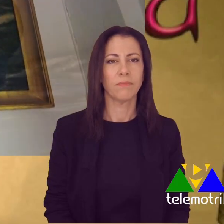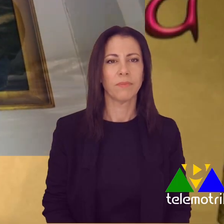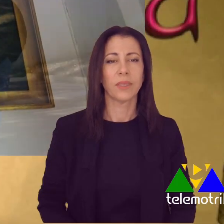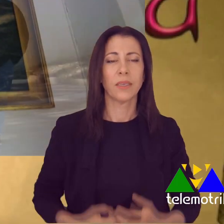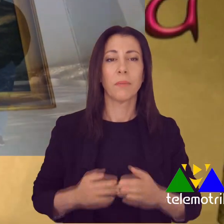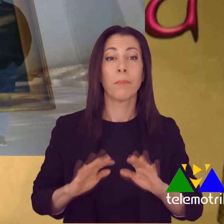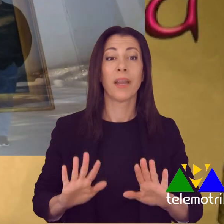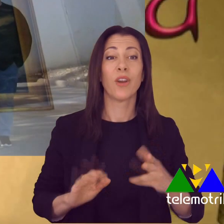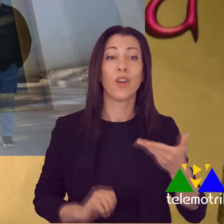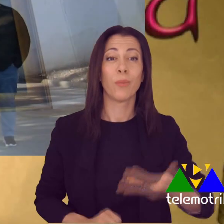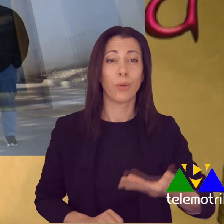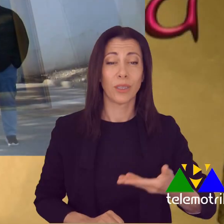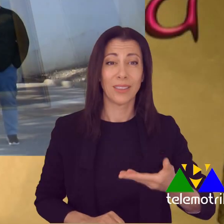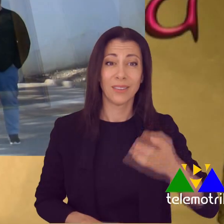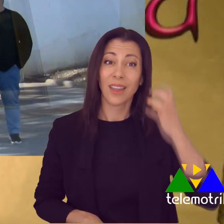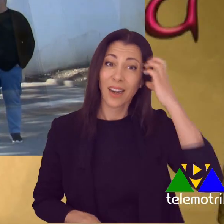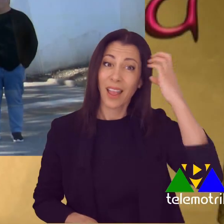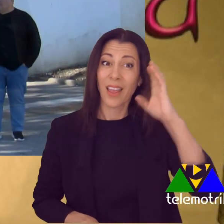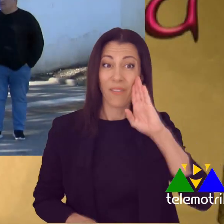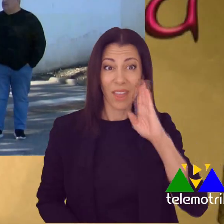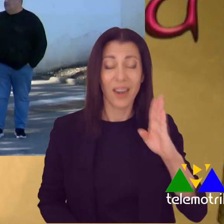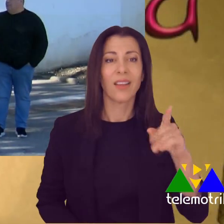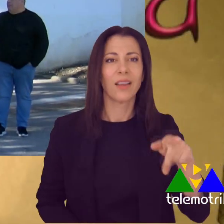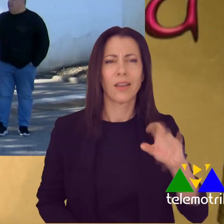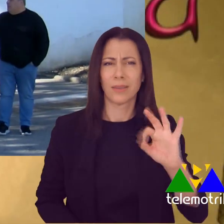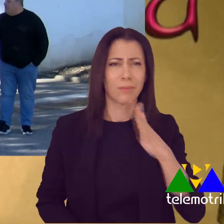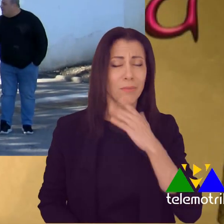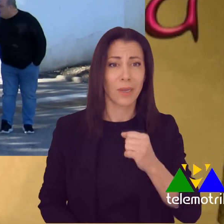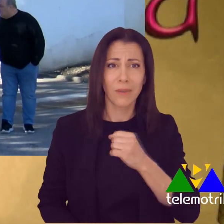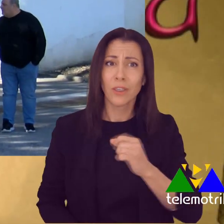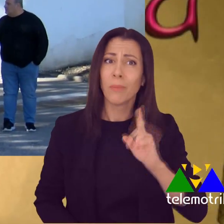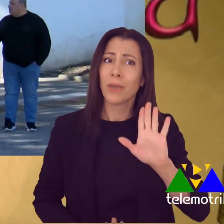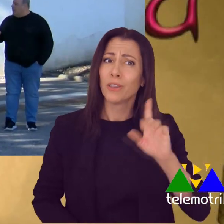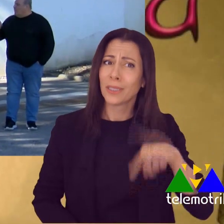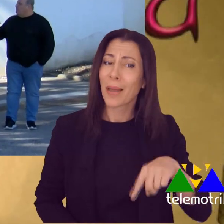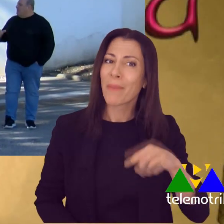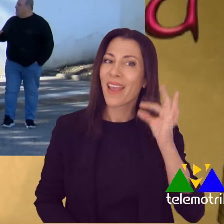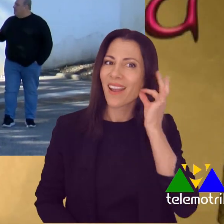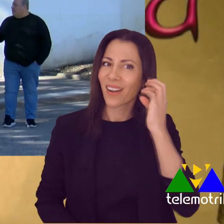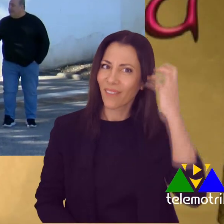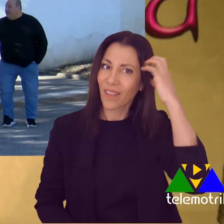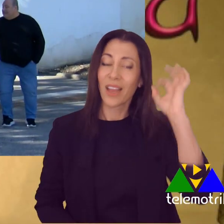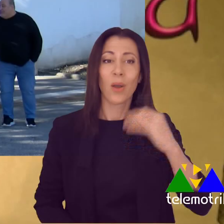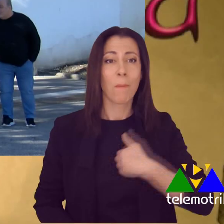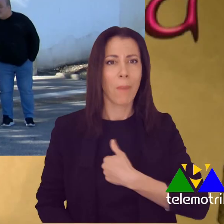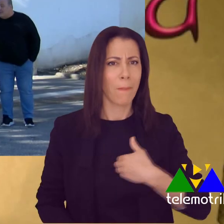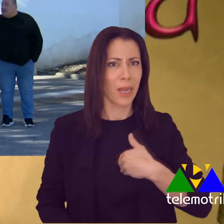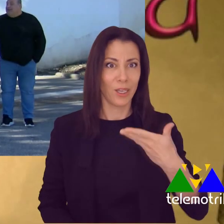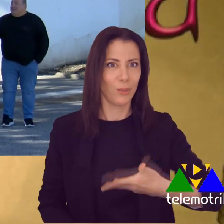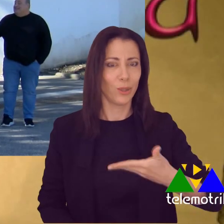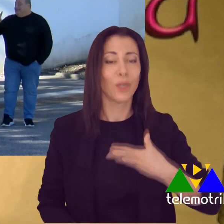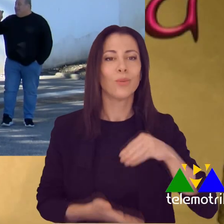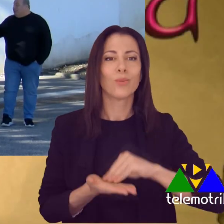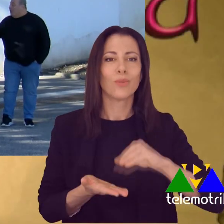Pero la importancia de Balduino es magnífica, pero también la de Fabiola, ¿no? Que juega un papel también fundamental. De hecho, muchas